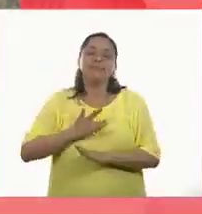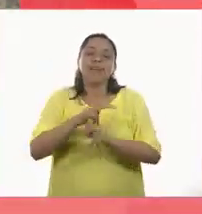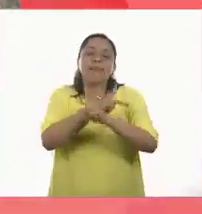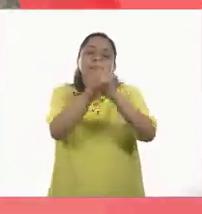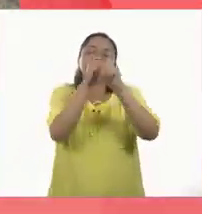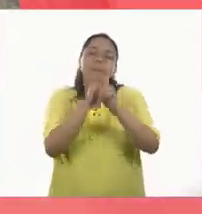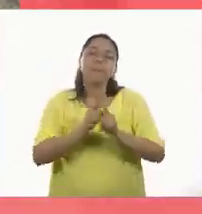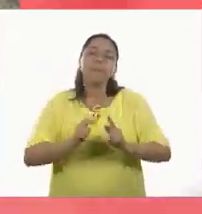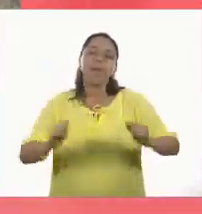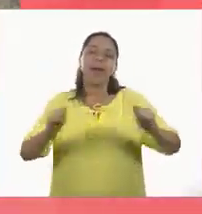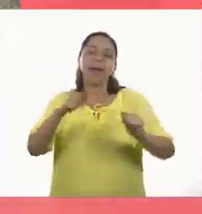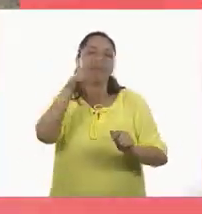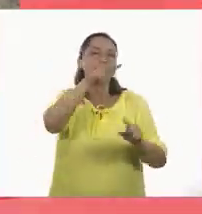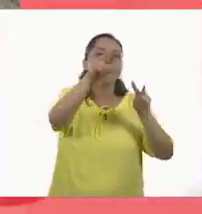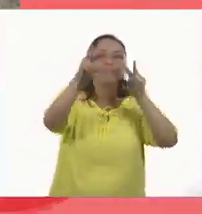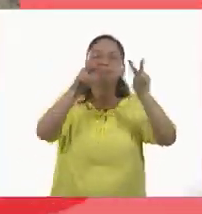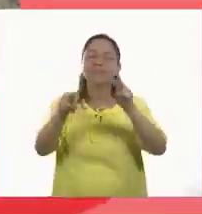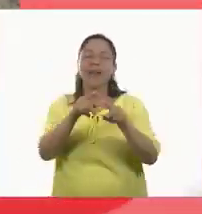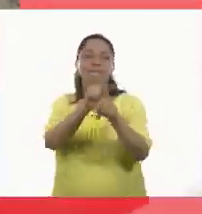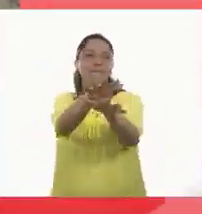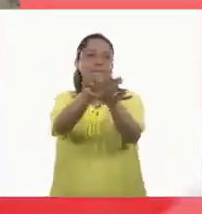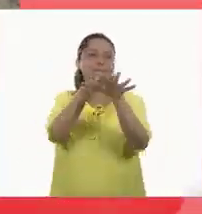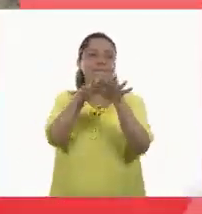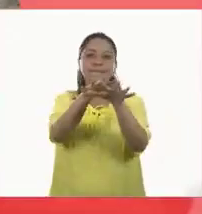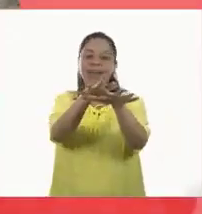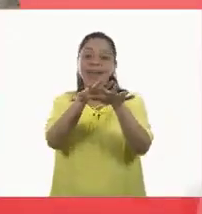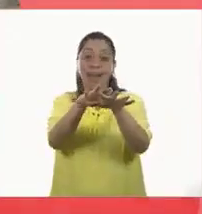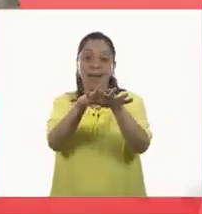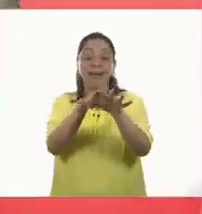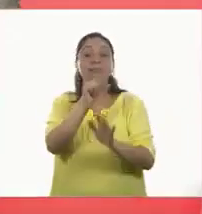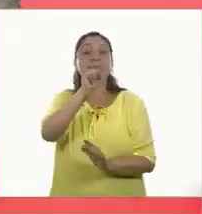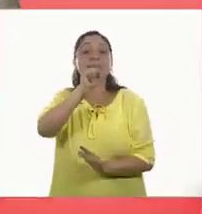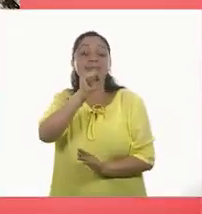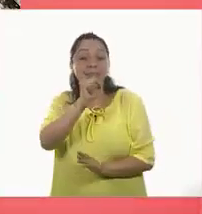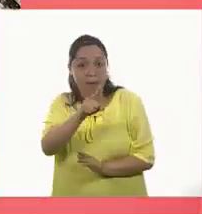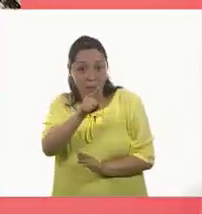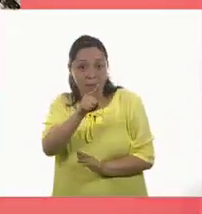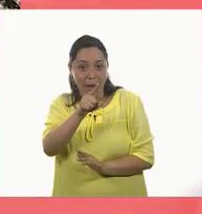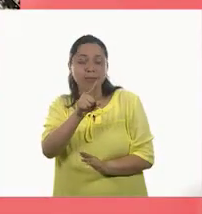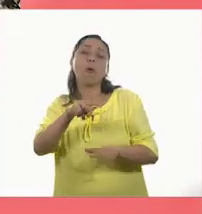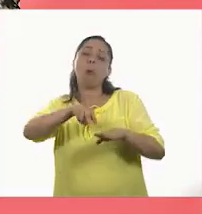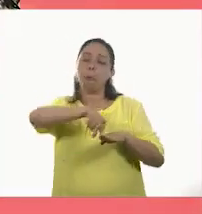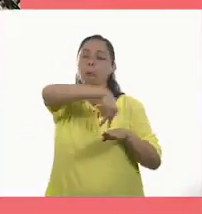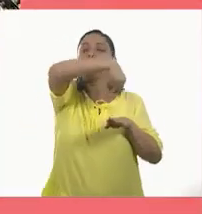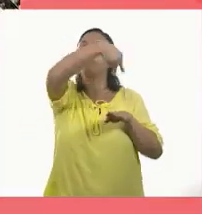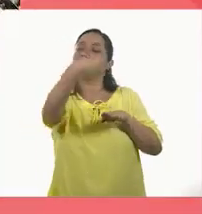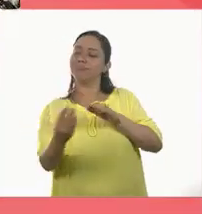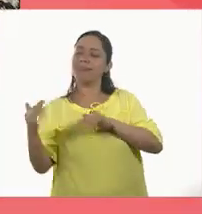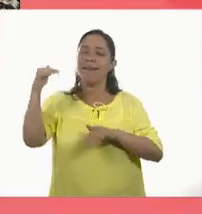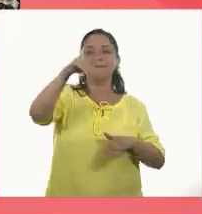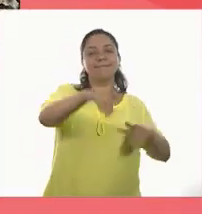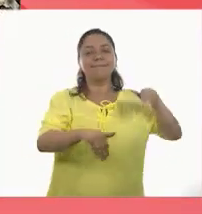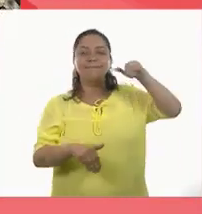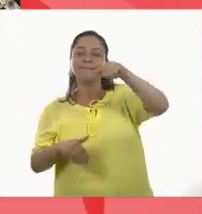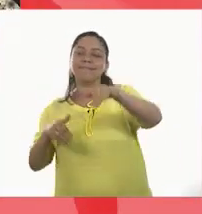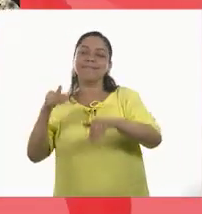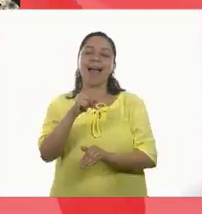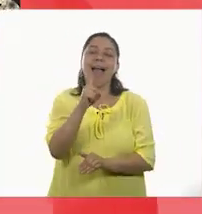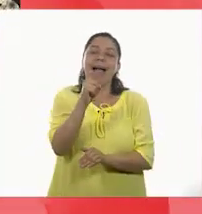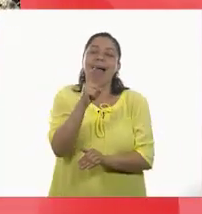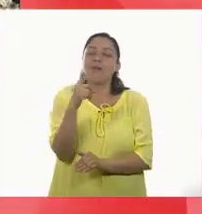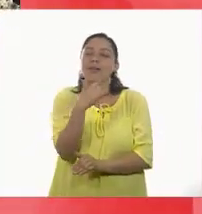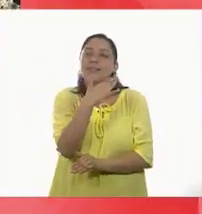que ofrece paisajes impresionantes, además de la oportunidad de darnos un chapuzón en aguas frescas y